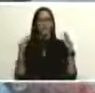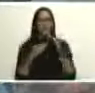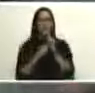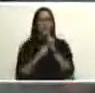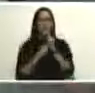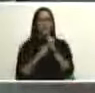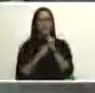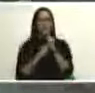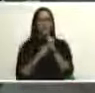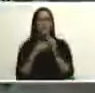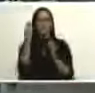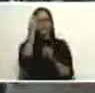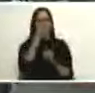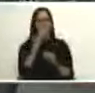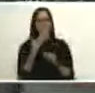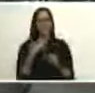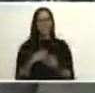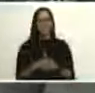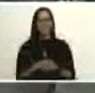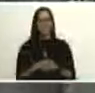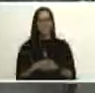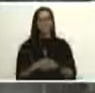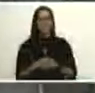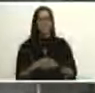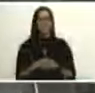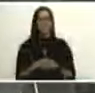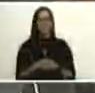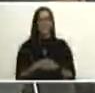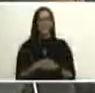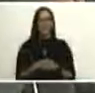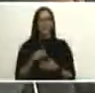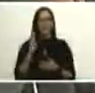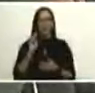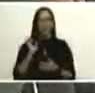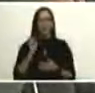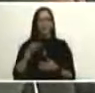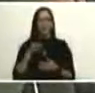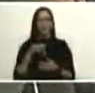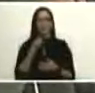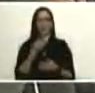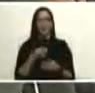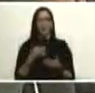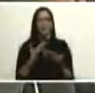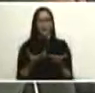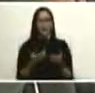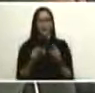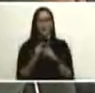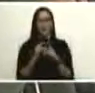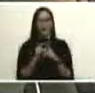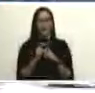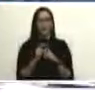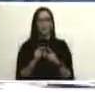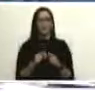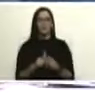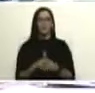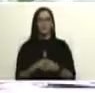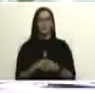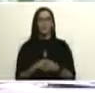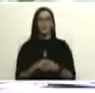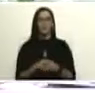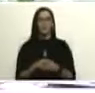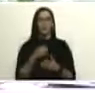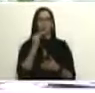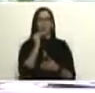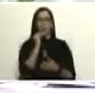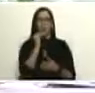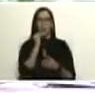Lideresas maravillosas y hermosas de la UVC. Bueno, vamos a darle la palabra a... El